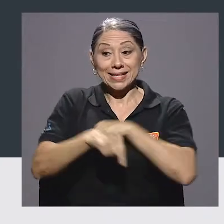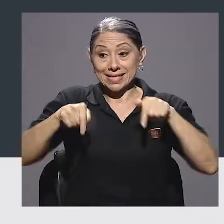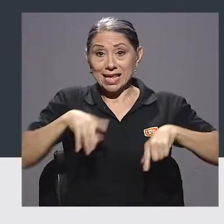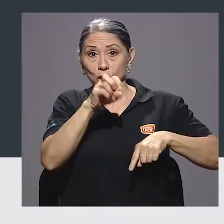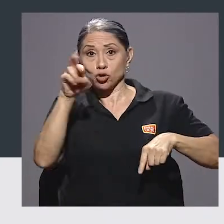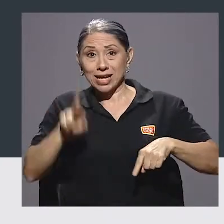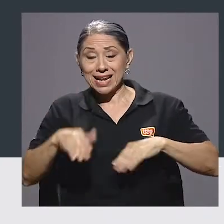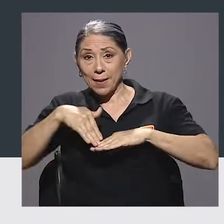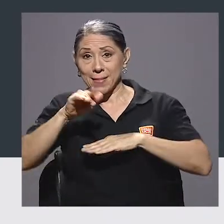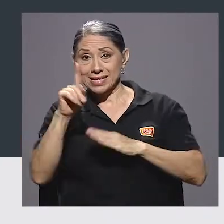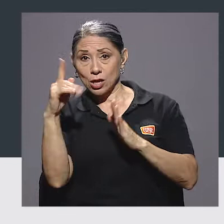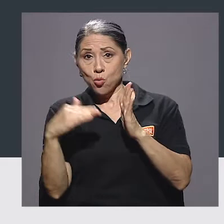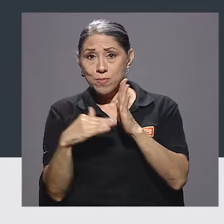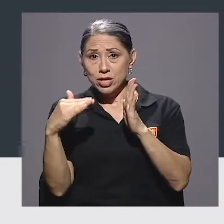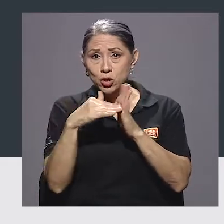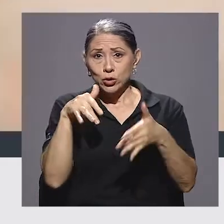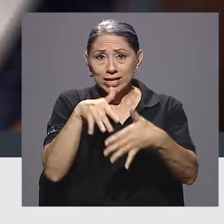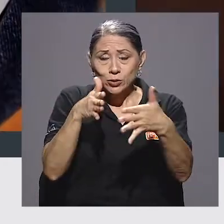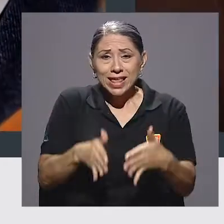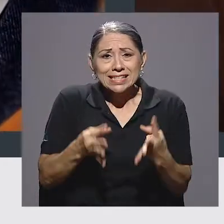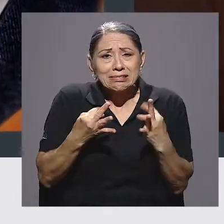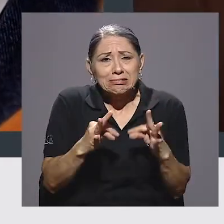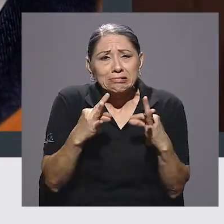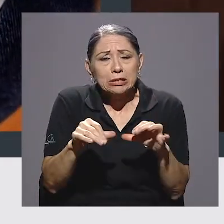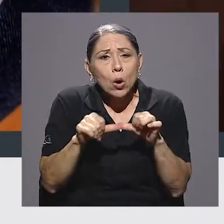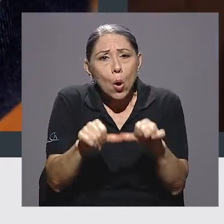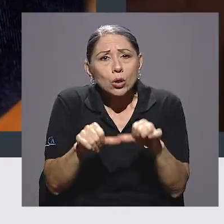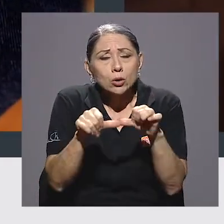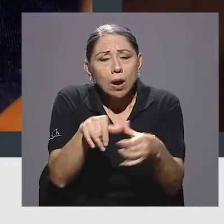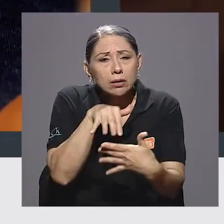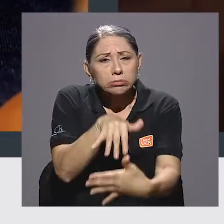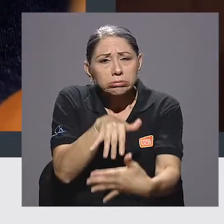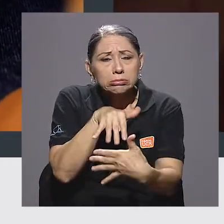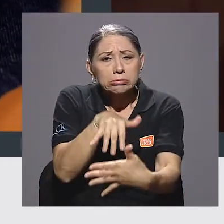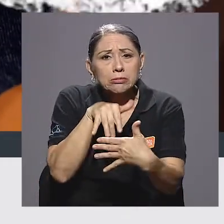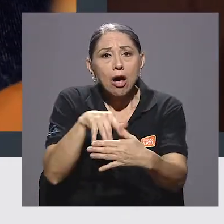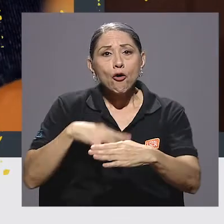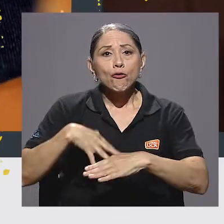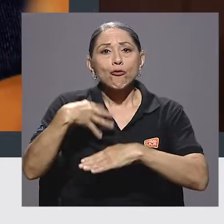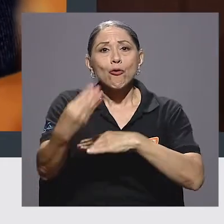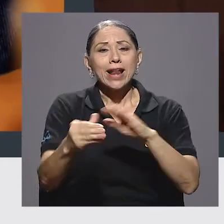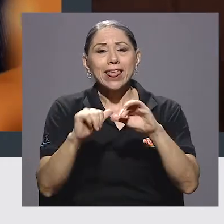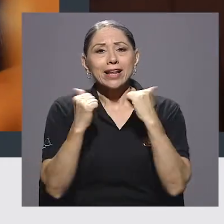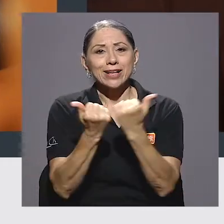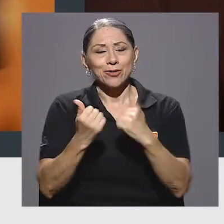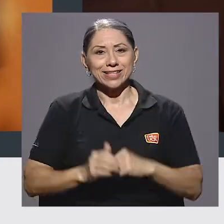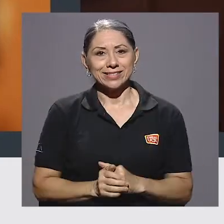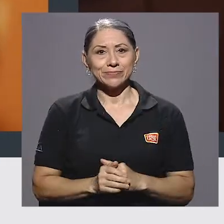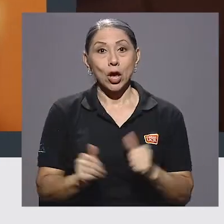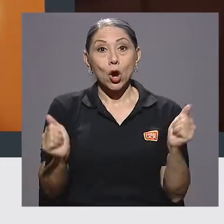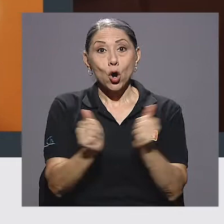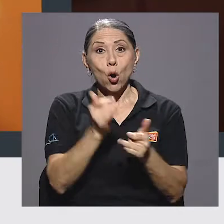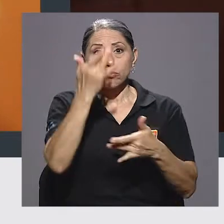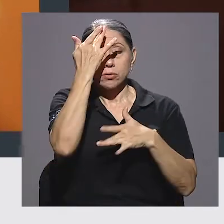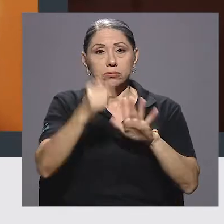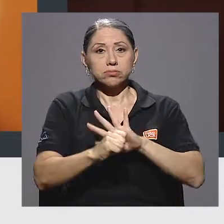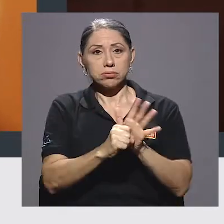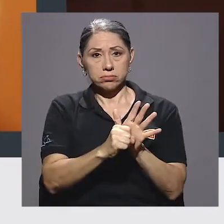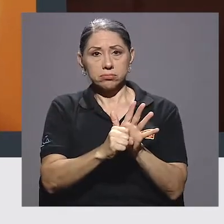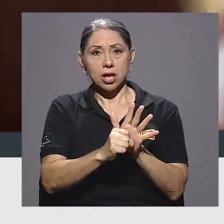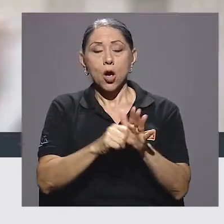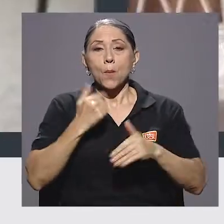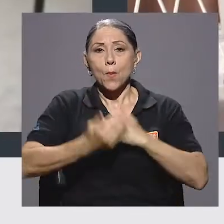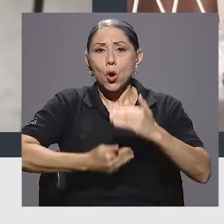Costa Rica son más de 1 millón de estudiantes que intentan continuar con su educación fuera de las aulas. Con la llegada